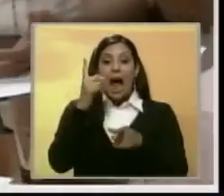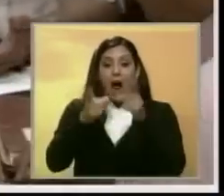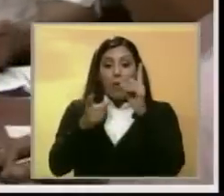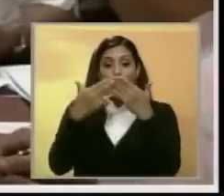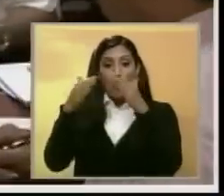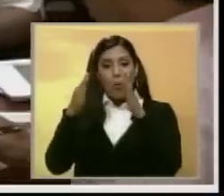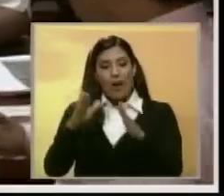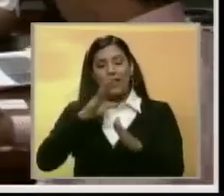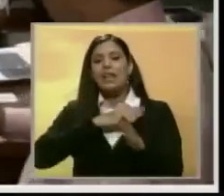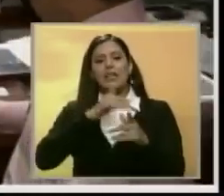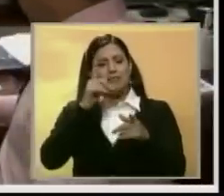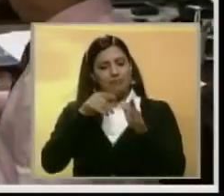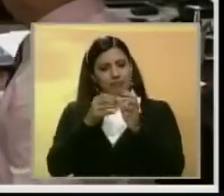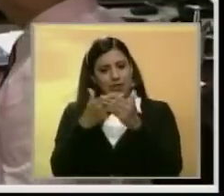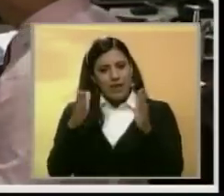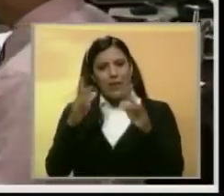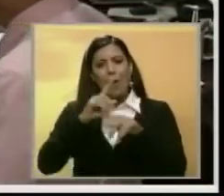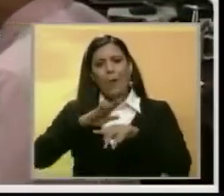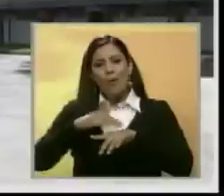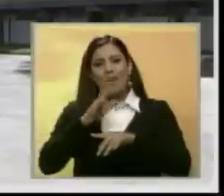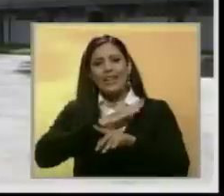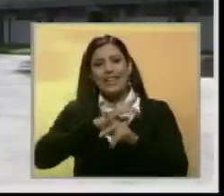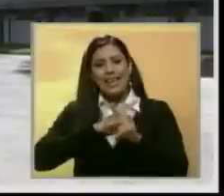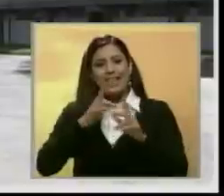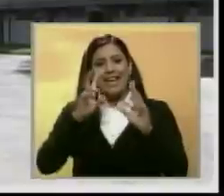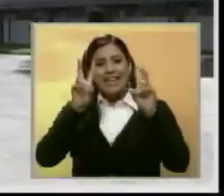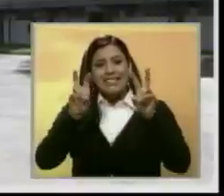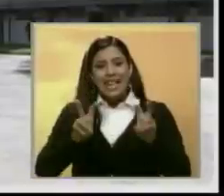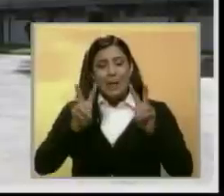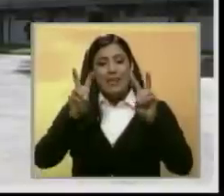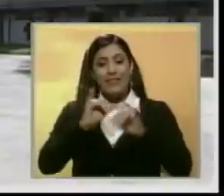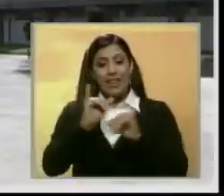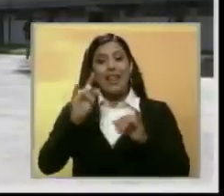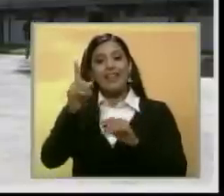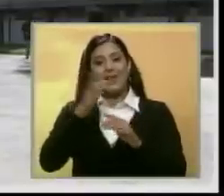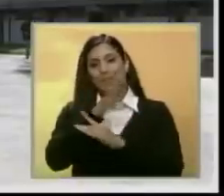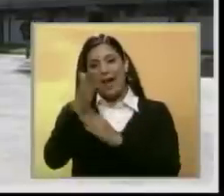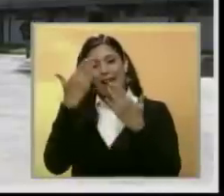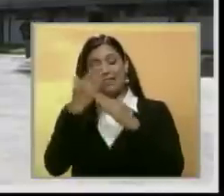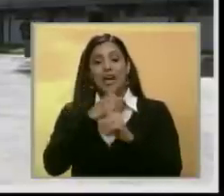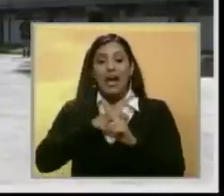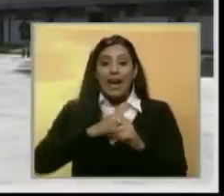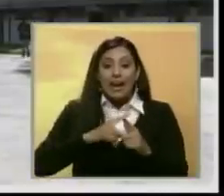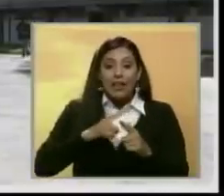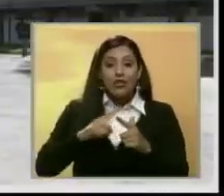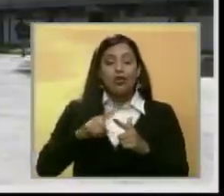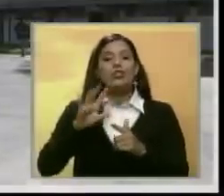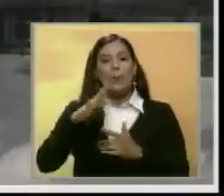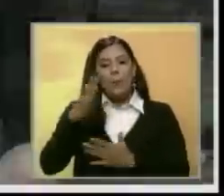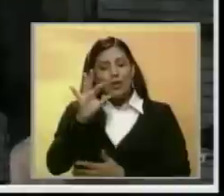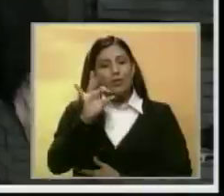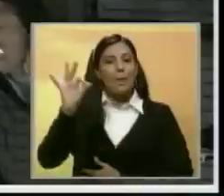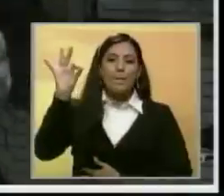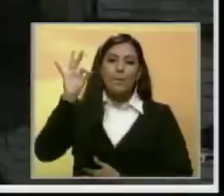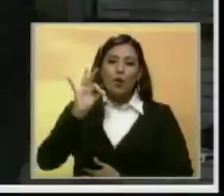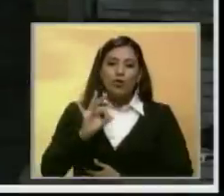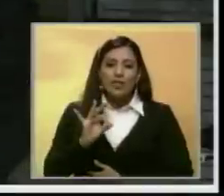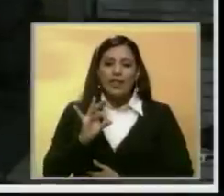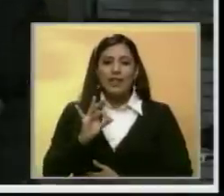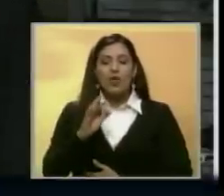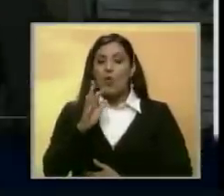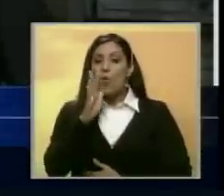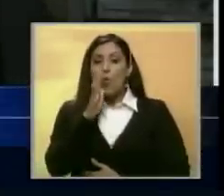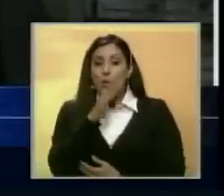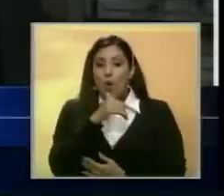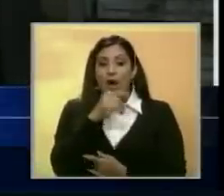facultades están en clases porque están en periodo de exámenes finales. Y en consecuencia ese es el porcentaje de los que